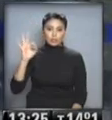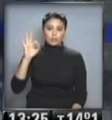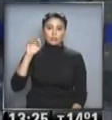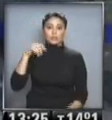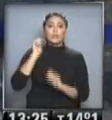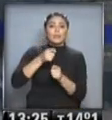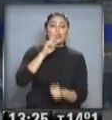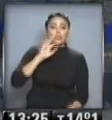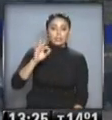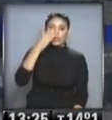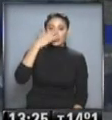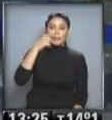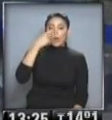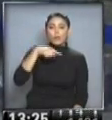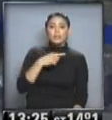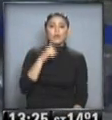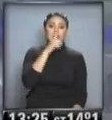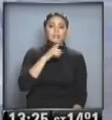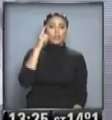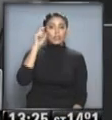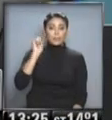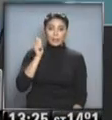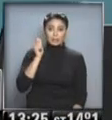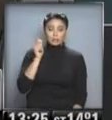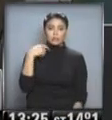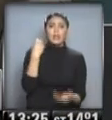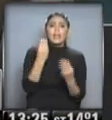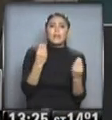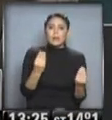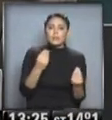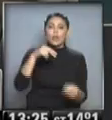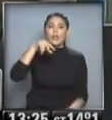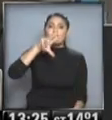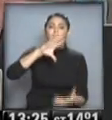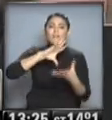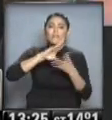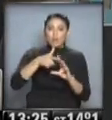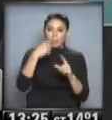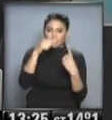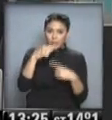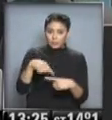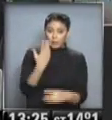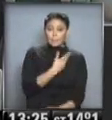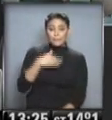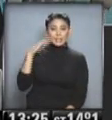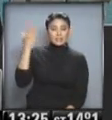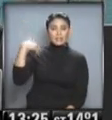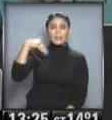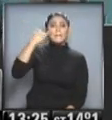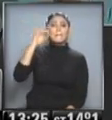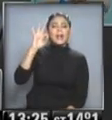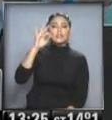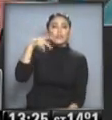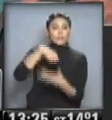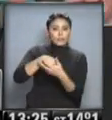16810 pes Qué pasó debora justamente hubo tres medidas la presidenta fines de mayo firmó un decreto